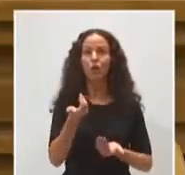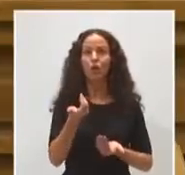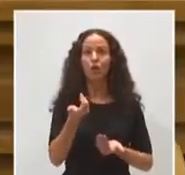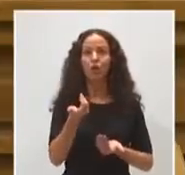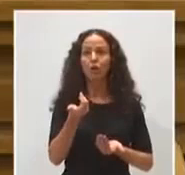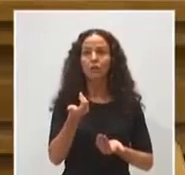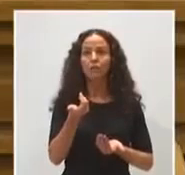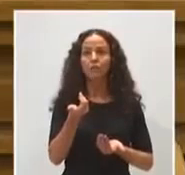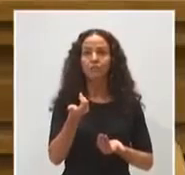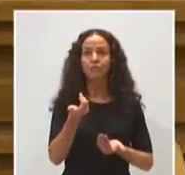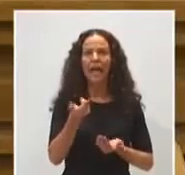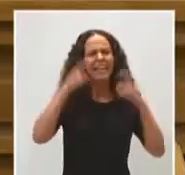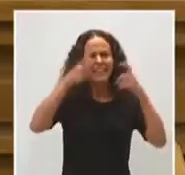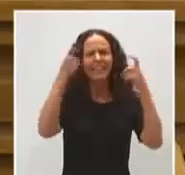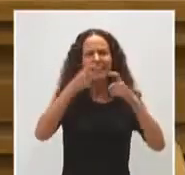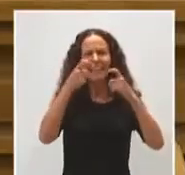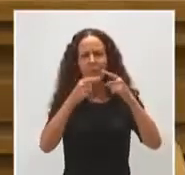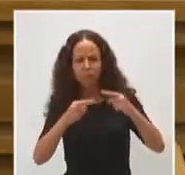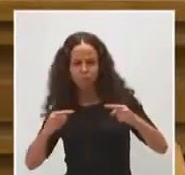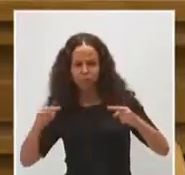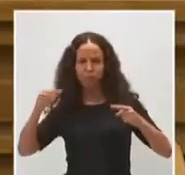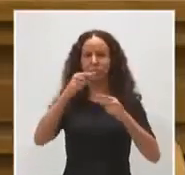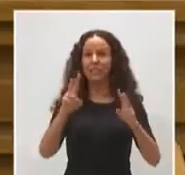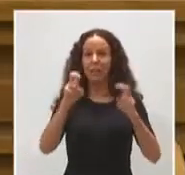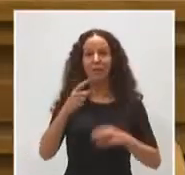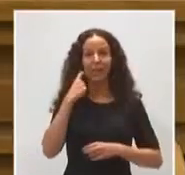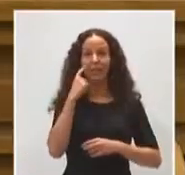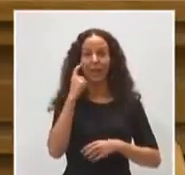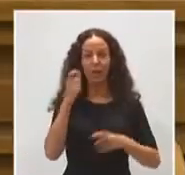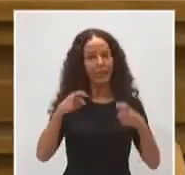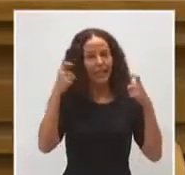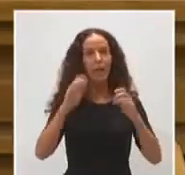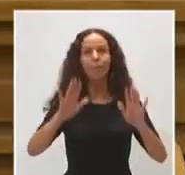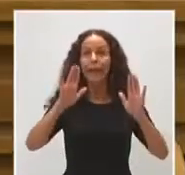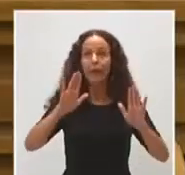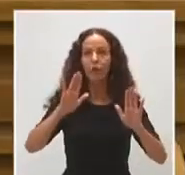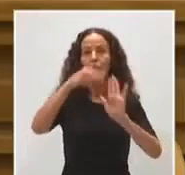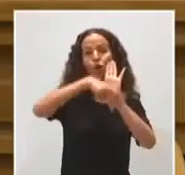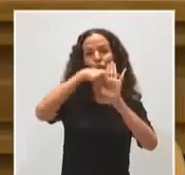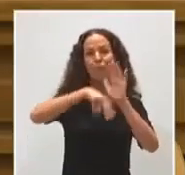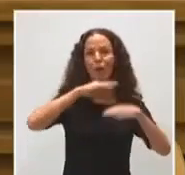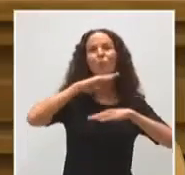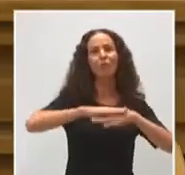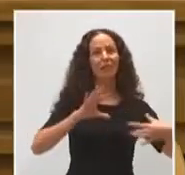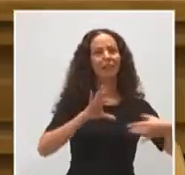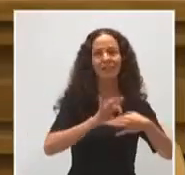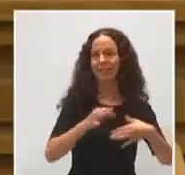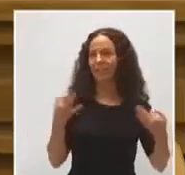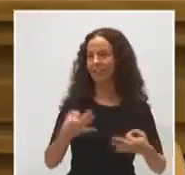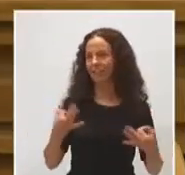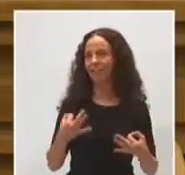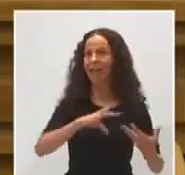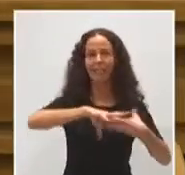intentar jugar a la grande y no a la chica en materia financiera pero siempre intentando cumplir con las normas y ajustándonos en las cosas que sean